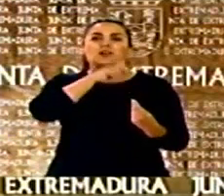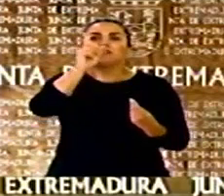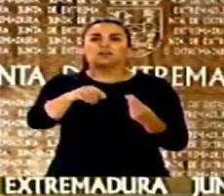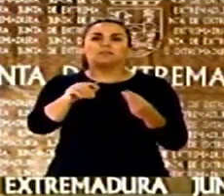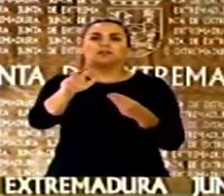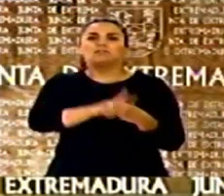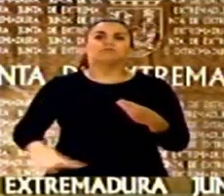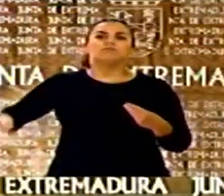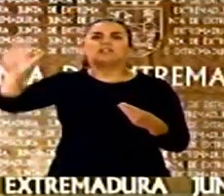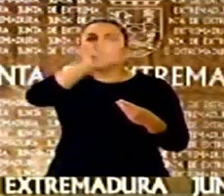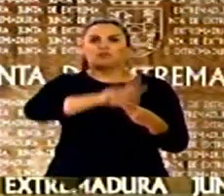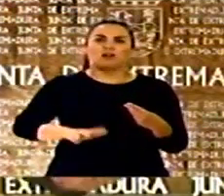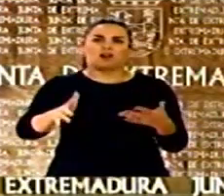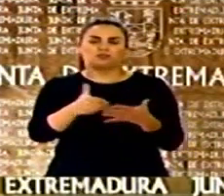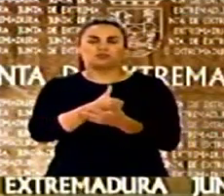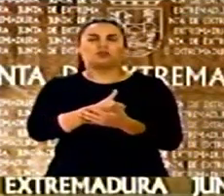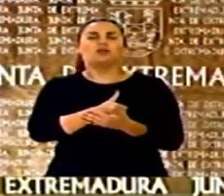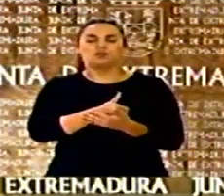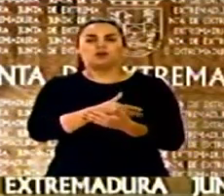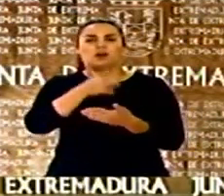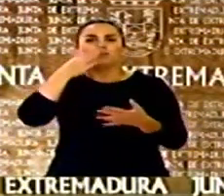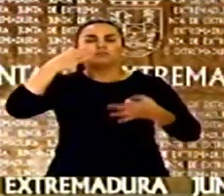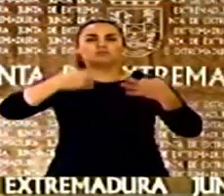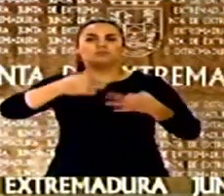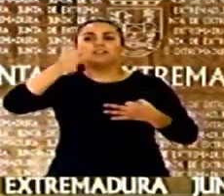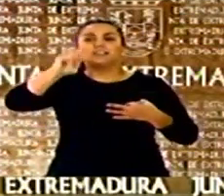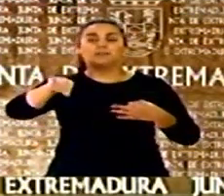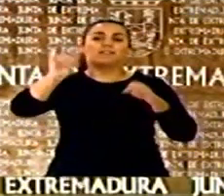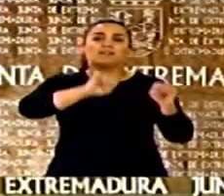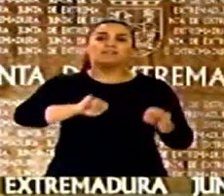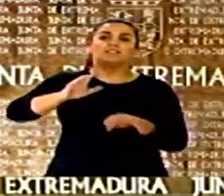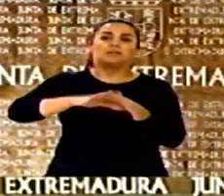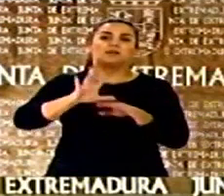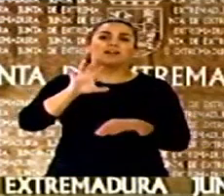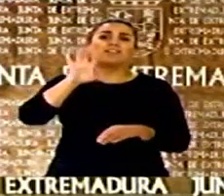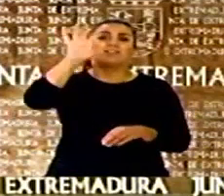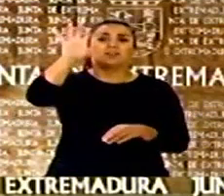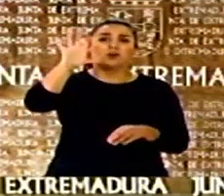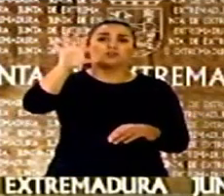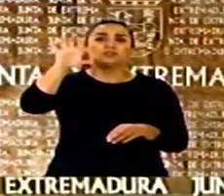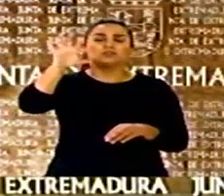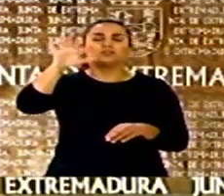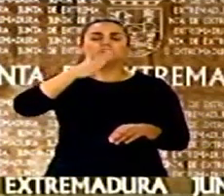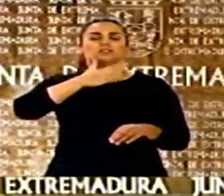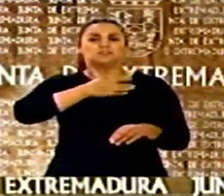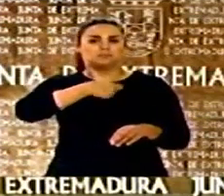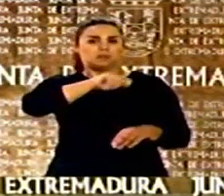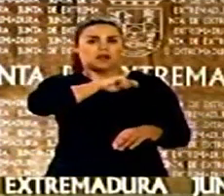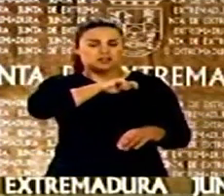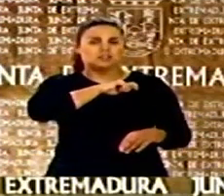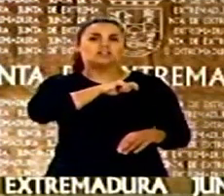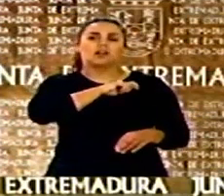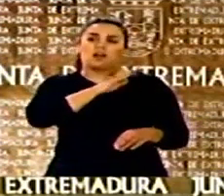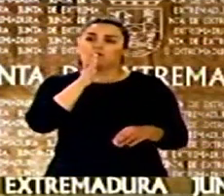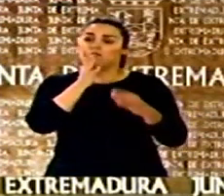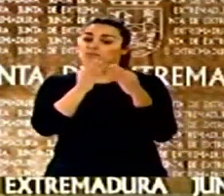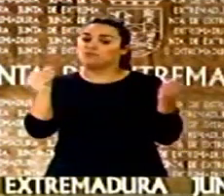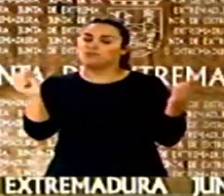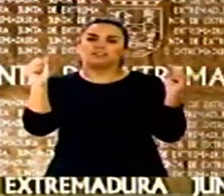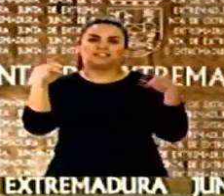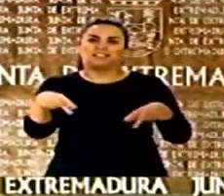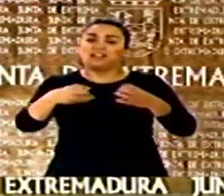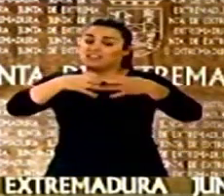Obviamente, pues todo influye, Pablo, claro que influye. Claro que influye. Lo que ocurre es que nosotros, en los asuntos que tienen que